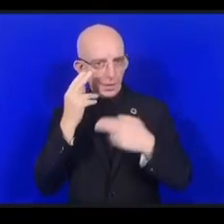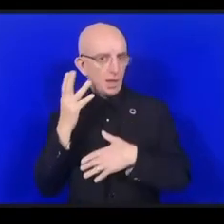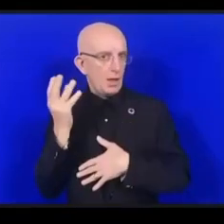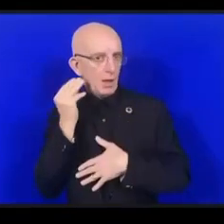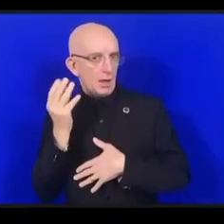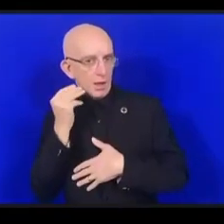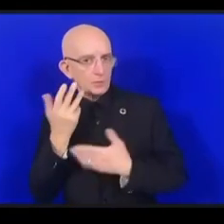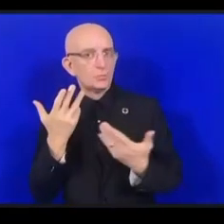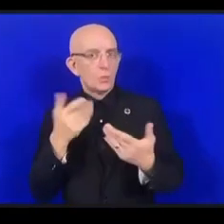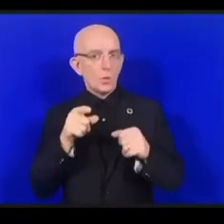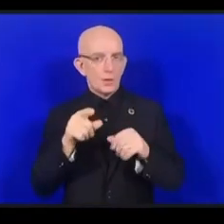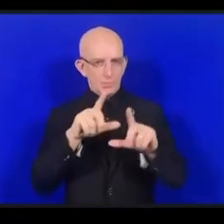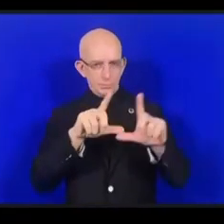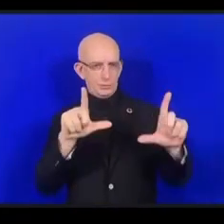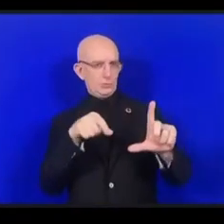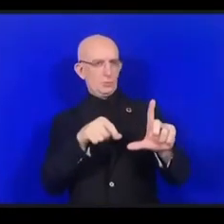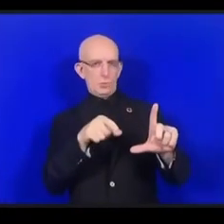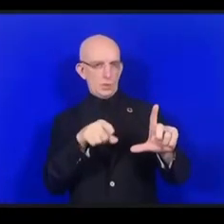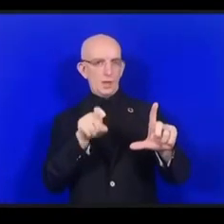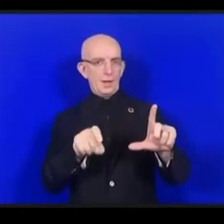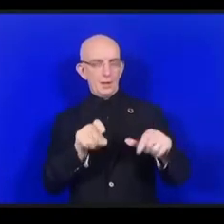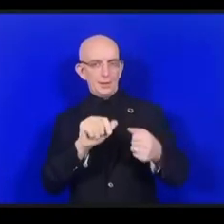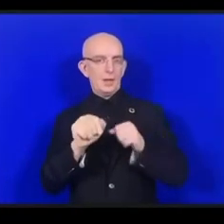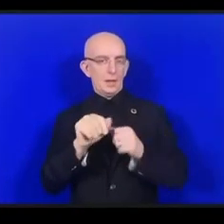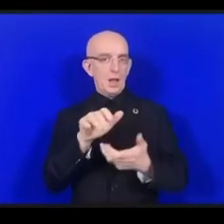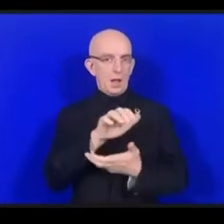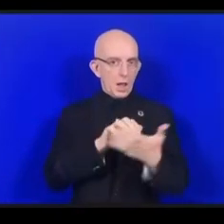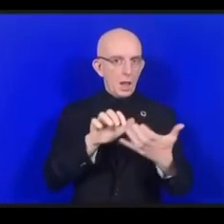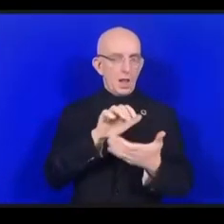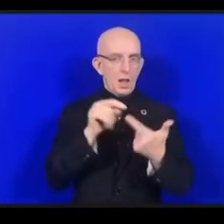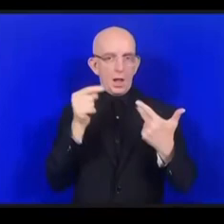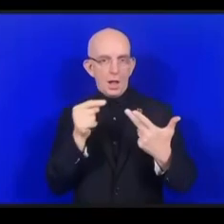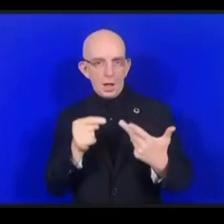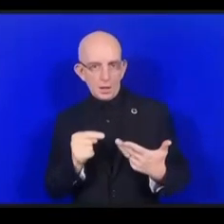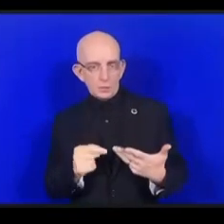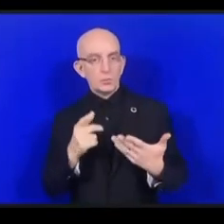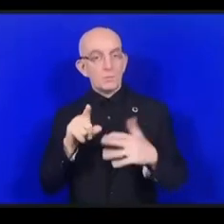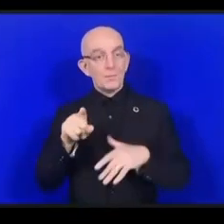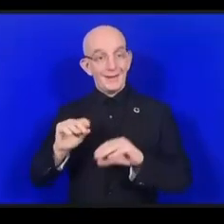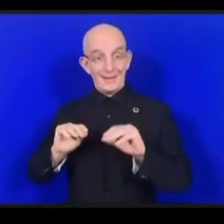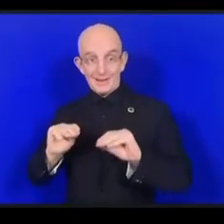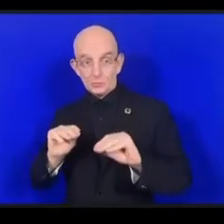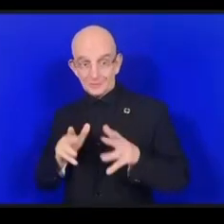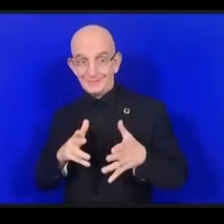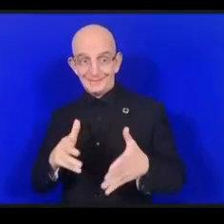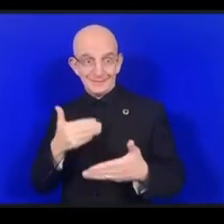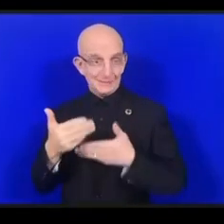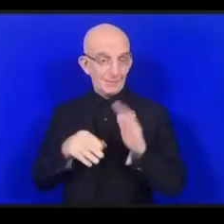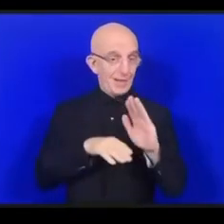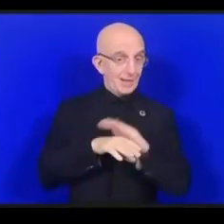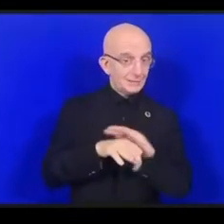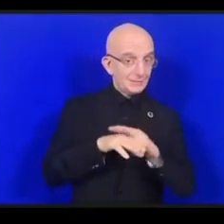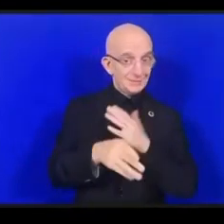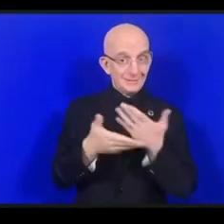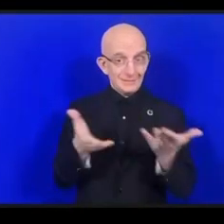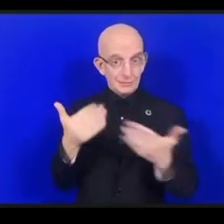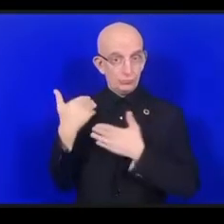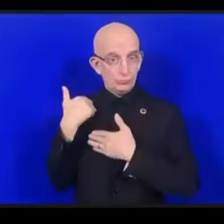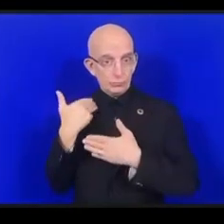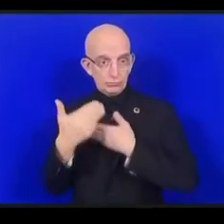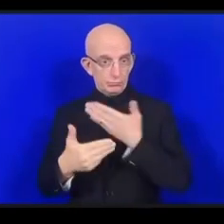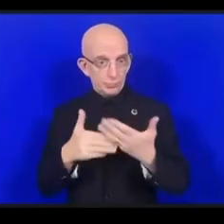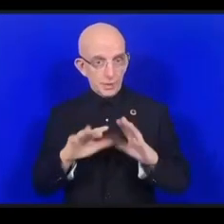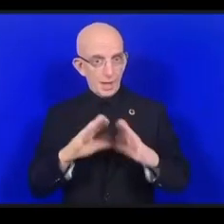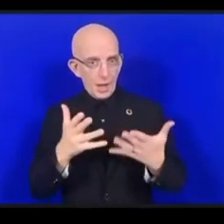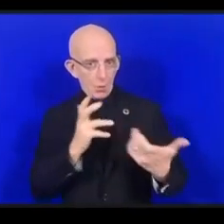que se han ocup de Pues cómo se puede dar un libro en concreto a un